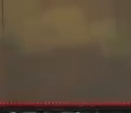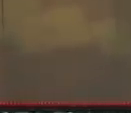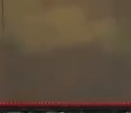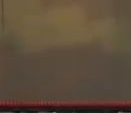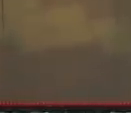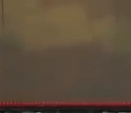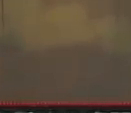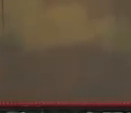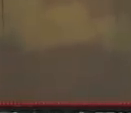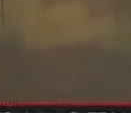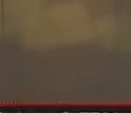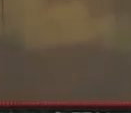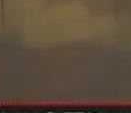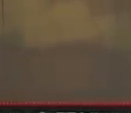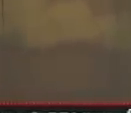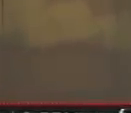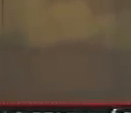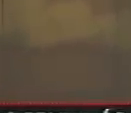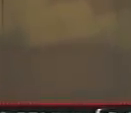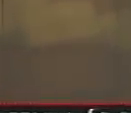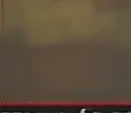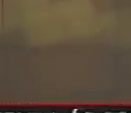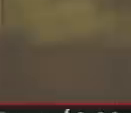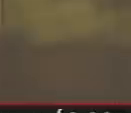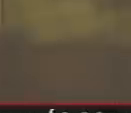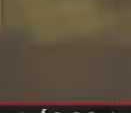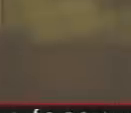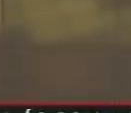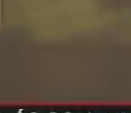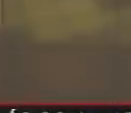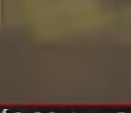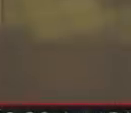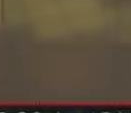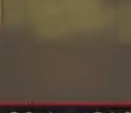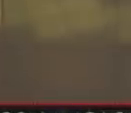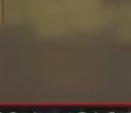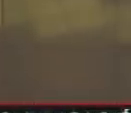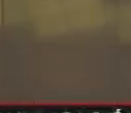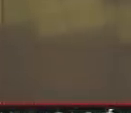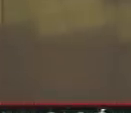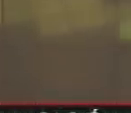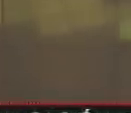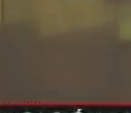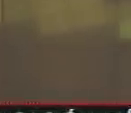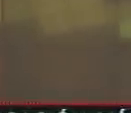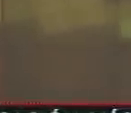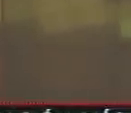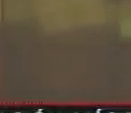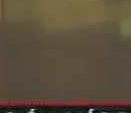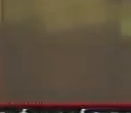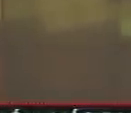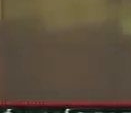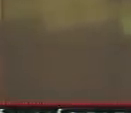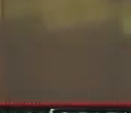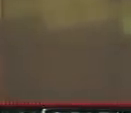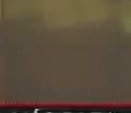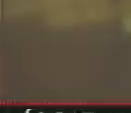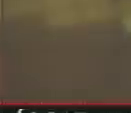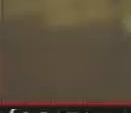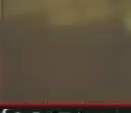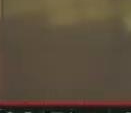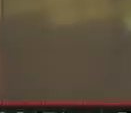la desobediencia civil y desobediencia militar, y además dejó entrever que algunos militares ya estaban fraguando estos planes, por